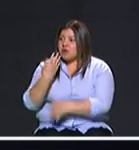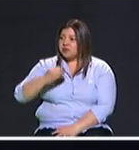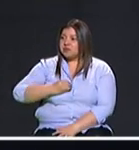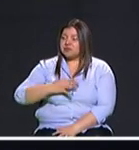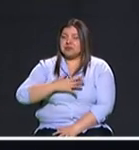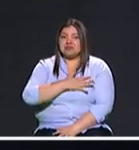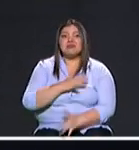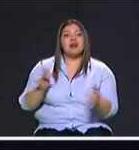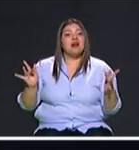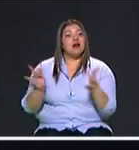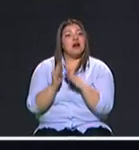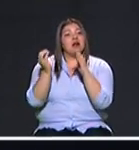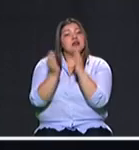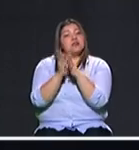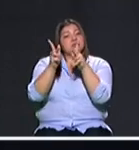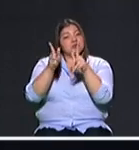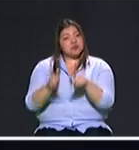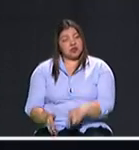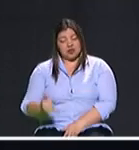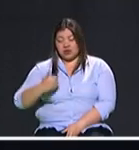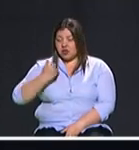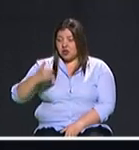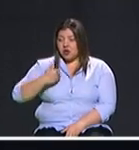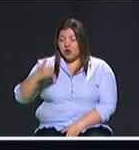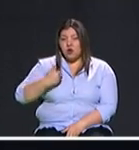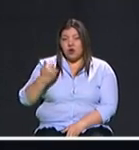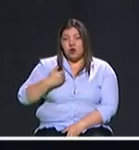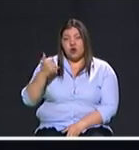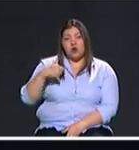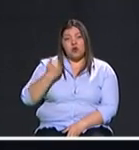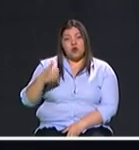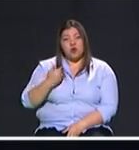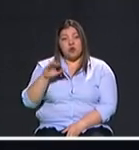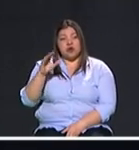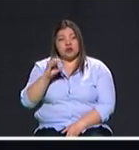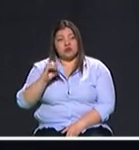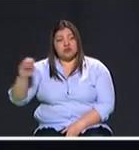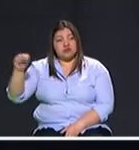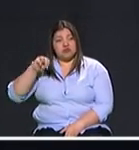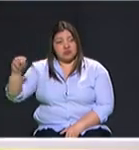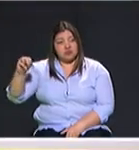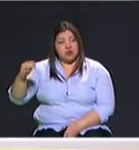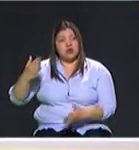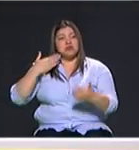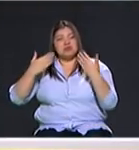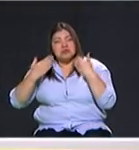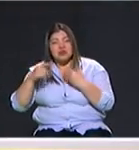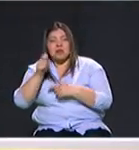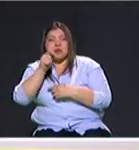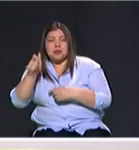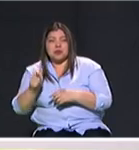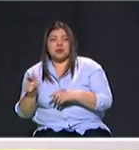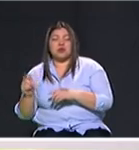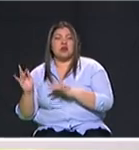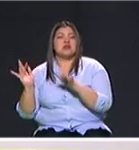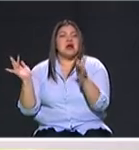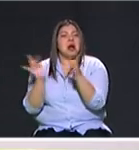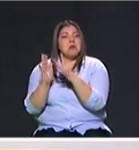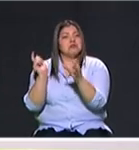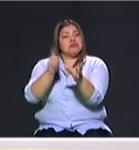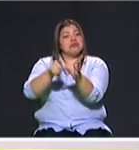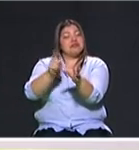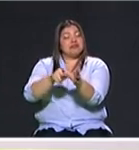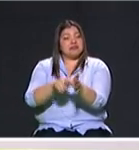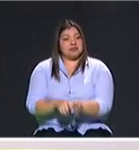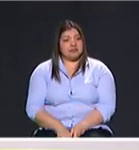estudiantes jóvenes de la zona nororiental y en la zona noroccidental de la ciudad candidato daniel quintero ahí está el reclamo de